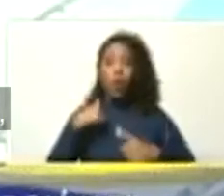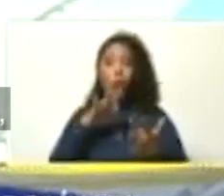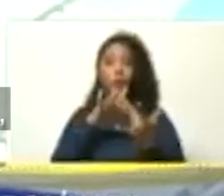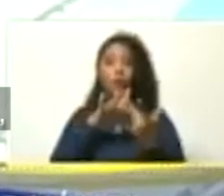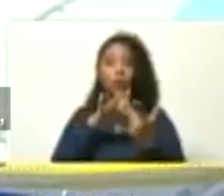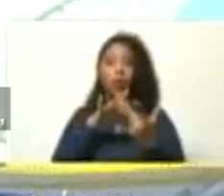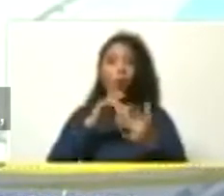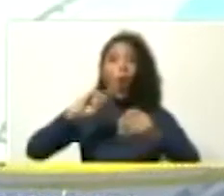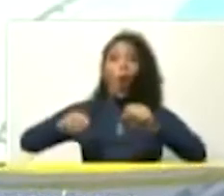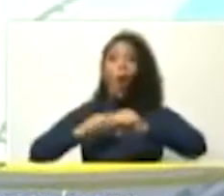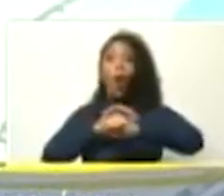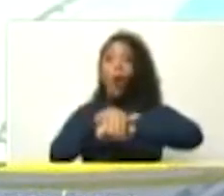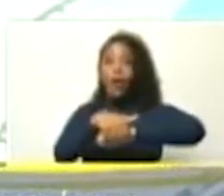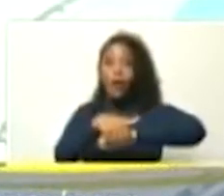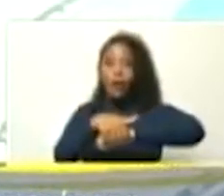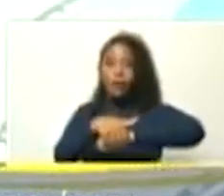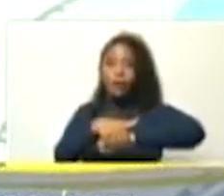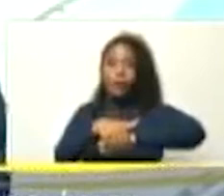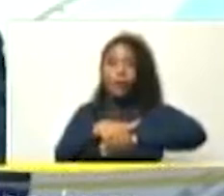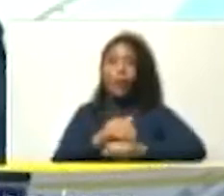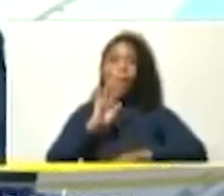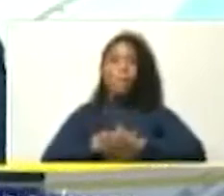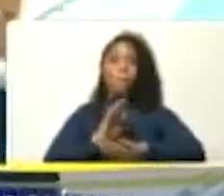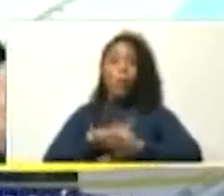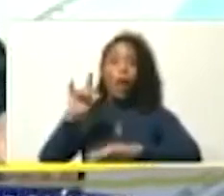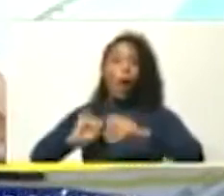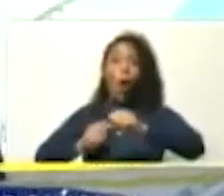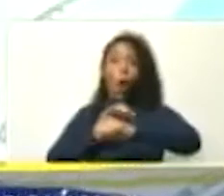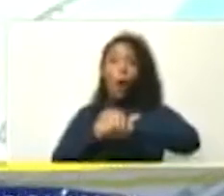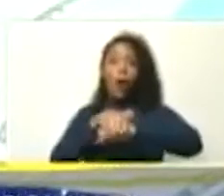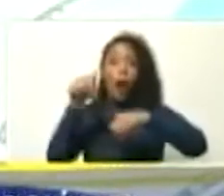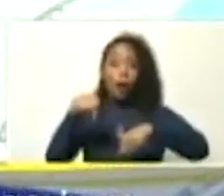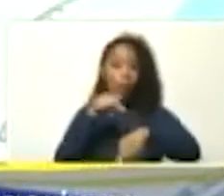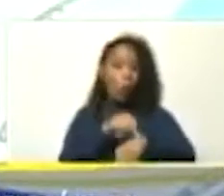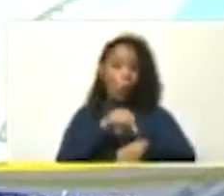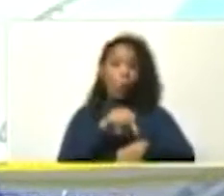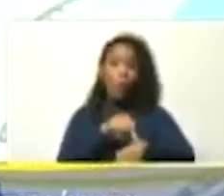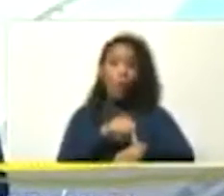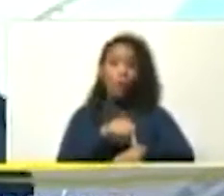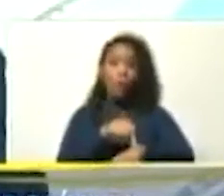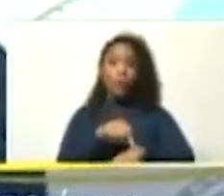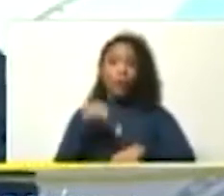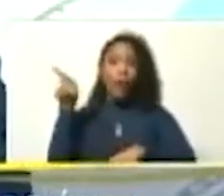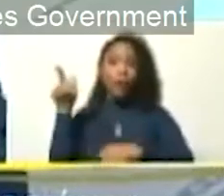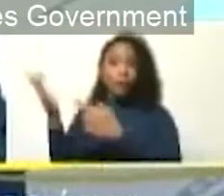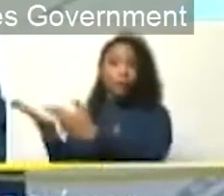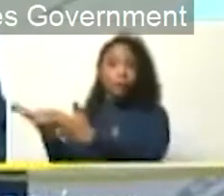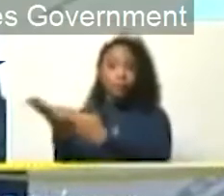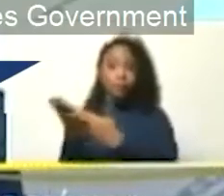con Jorge Rodríguez porque Jorge Rodríguez a esta hora está